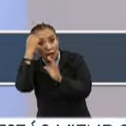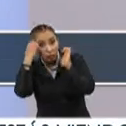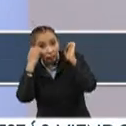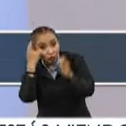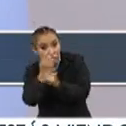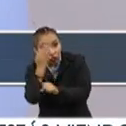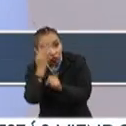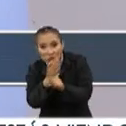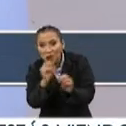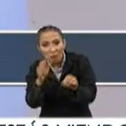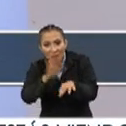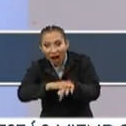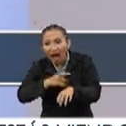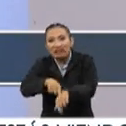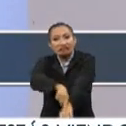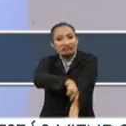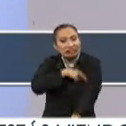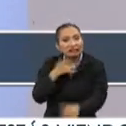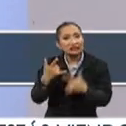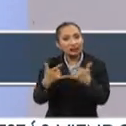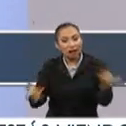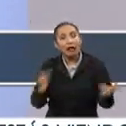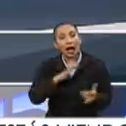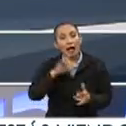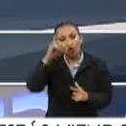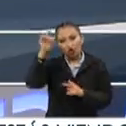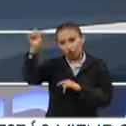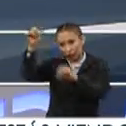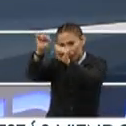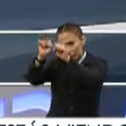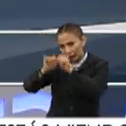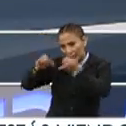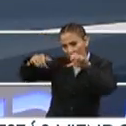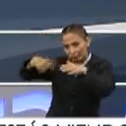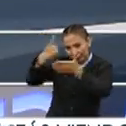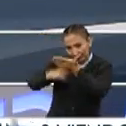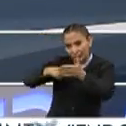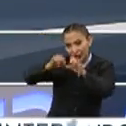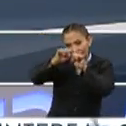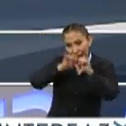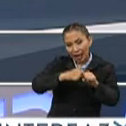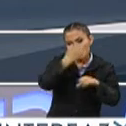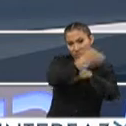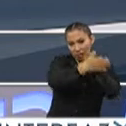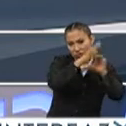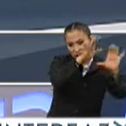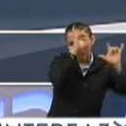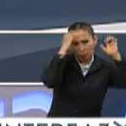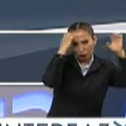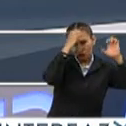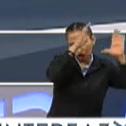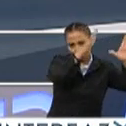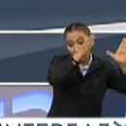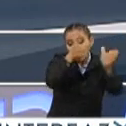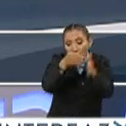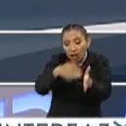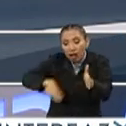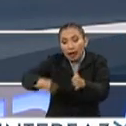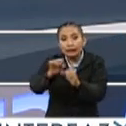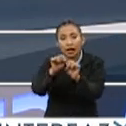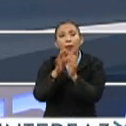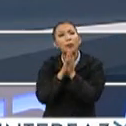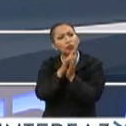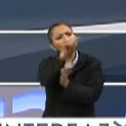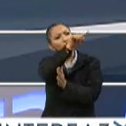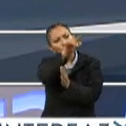exposición. Como parte del programa de mediación tenemos una sala al interior de la sala de temporales, justamente a la mitad, en donde le pedimos a